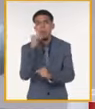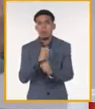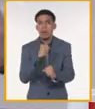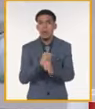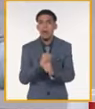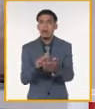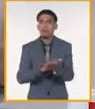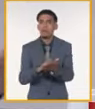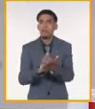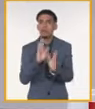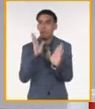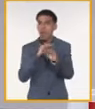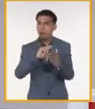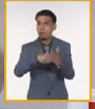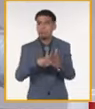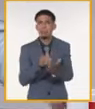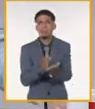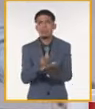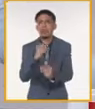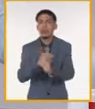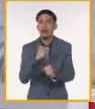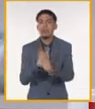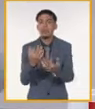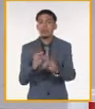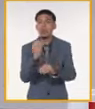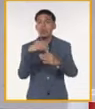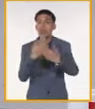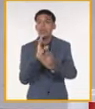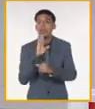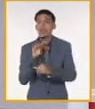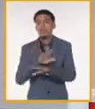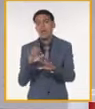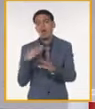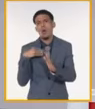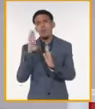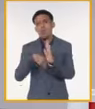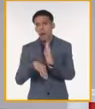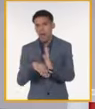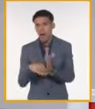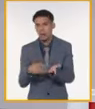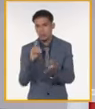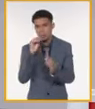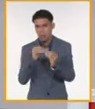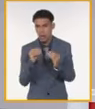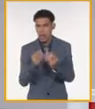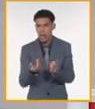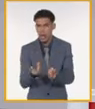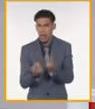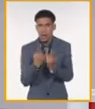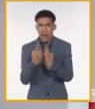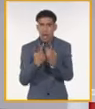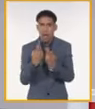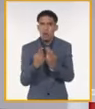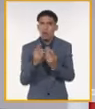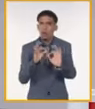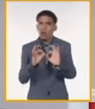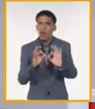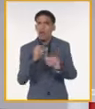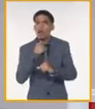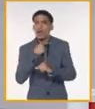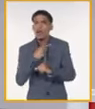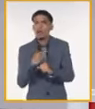tienen contrato trabaj no tienen contrato y después un buen día te dicen hasta aquí No vas a trabajar más y no tienen nada que los respalde a los efectos por ejemplo de ir ante